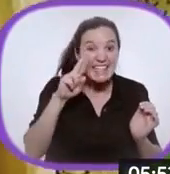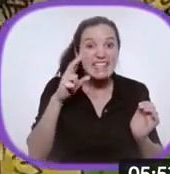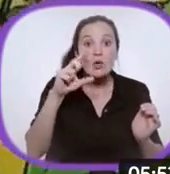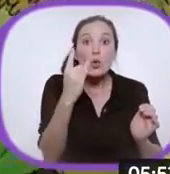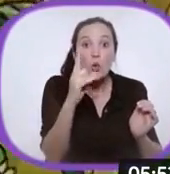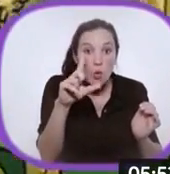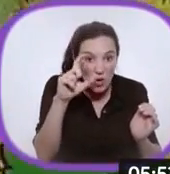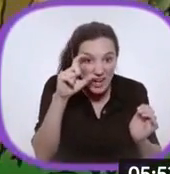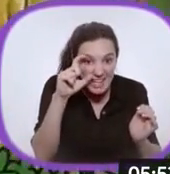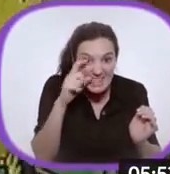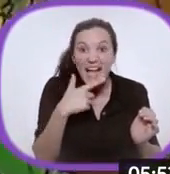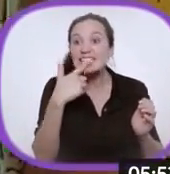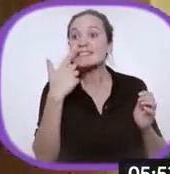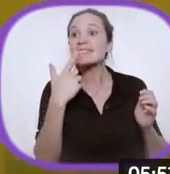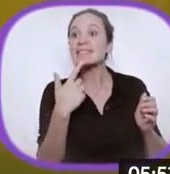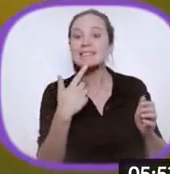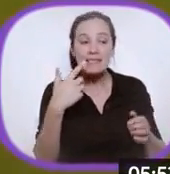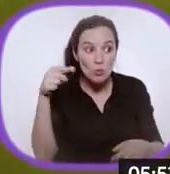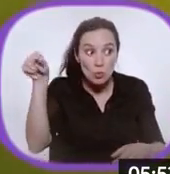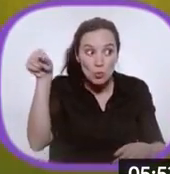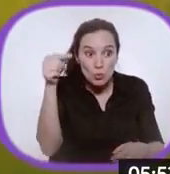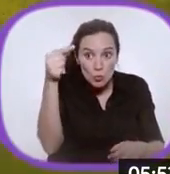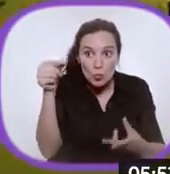¡Hércules! ¡Oh, Hércules!